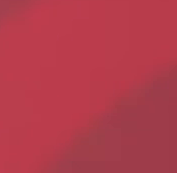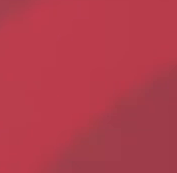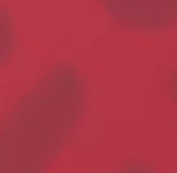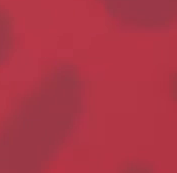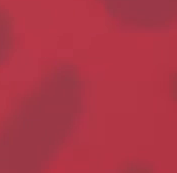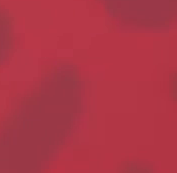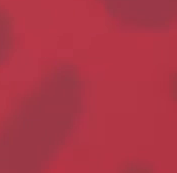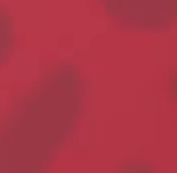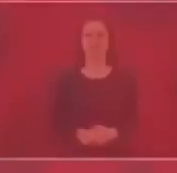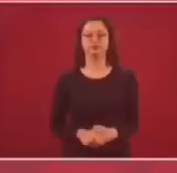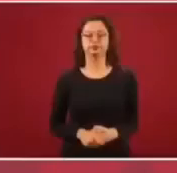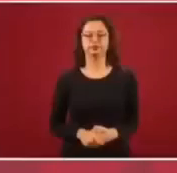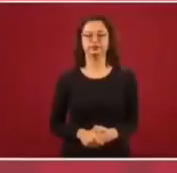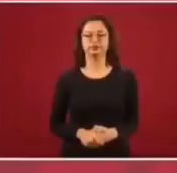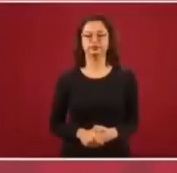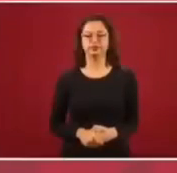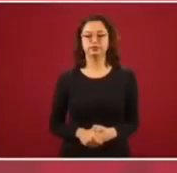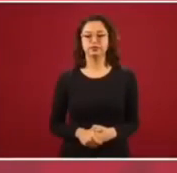licitaciones